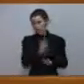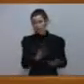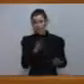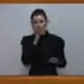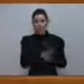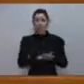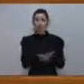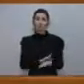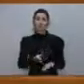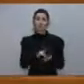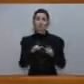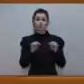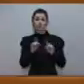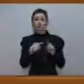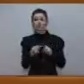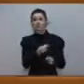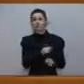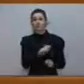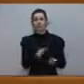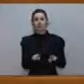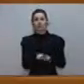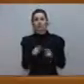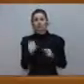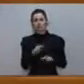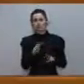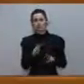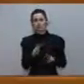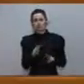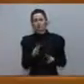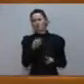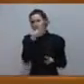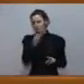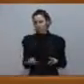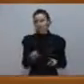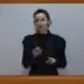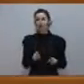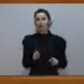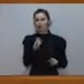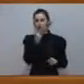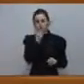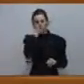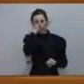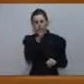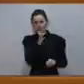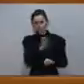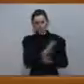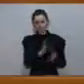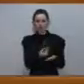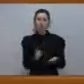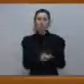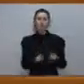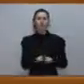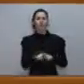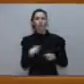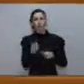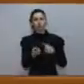sufrimos en Asturias y en España, de una forma que ya aburre, señorías. Es vergonzoso. No pueden seguir jugando a ese juego mientras